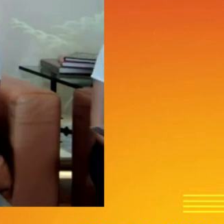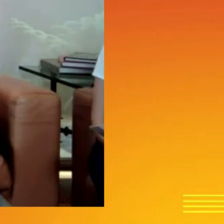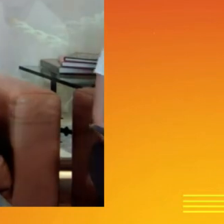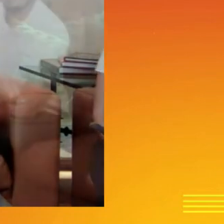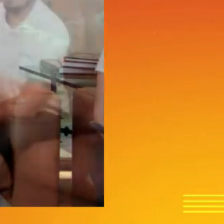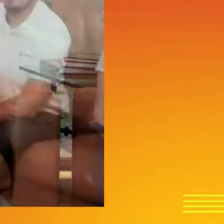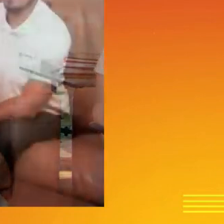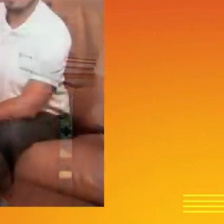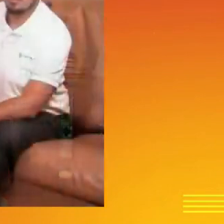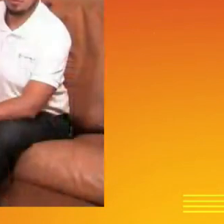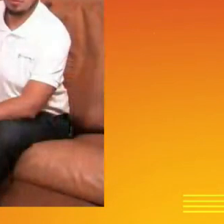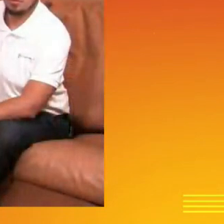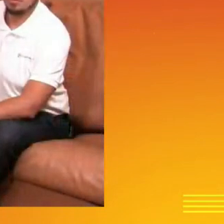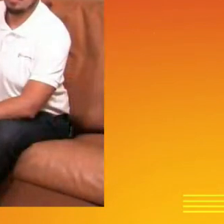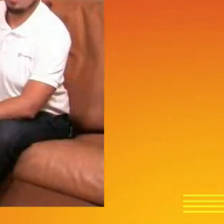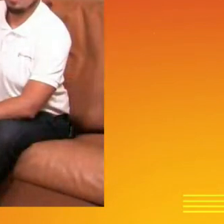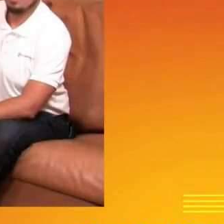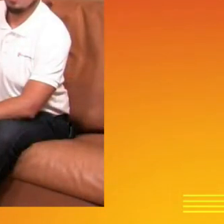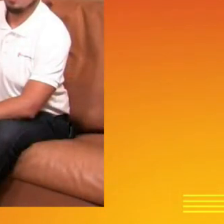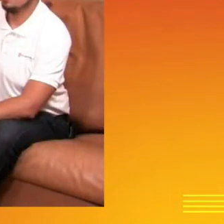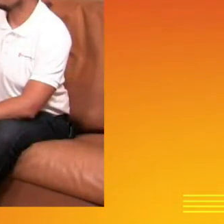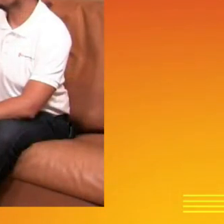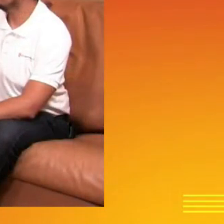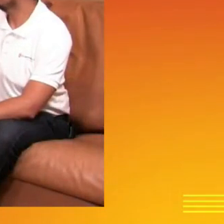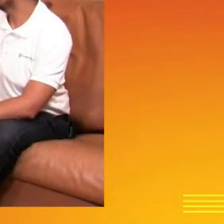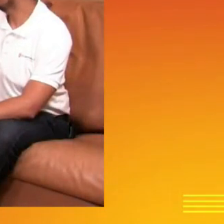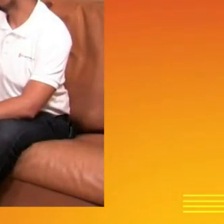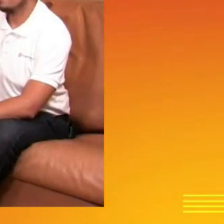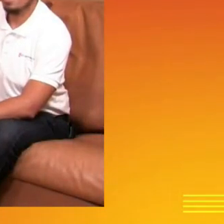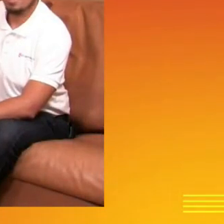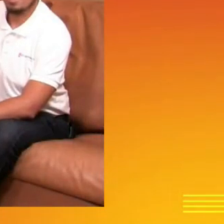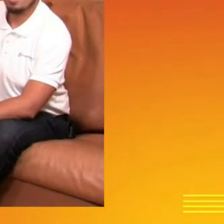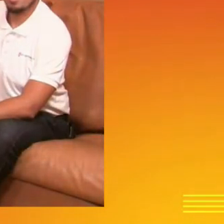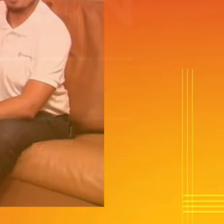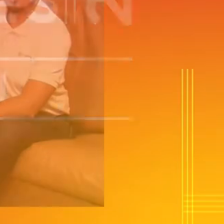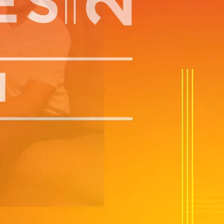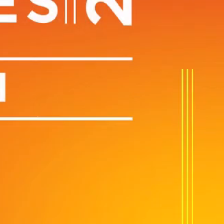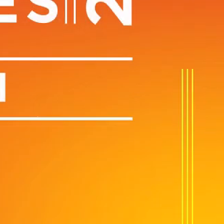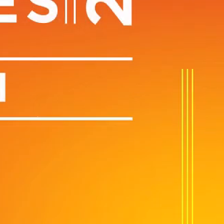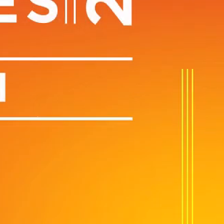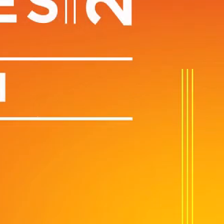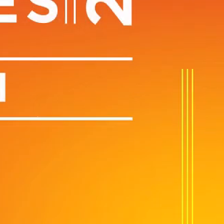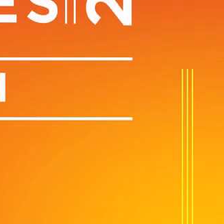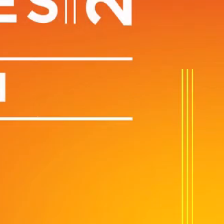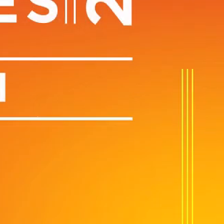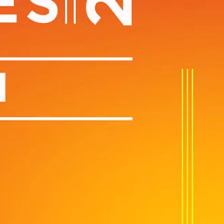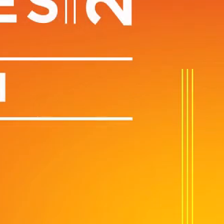damos paso a lo que sigue. Fer, cuéntanos con quién vamos. Sí.